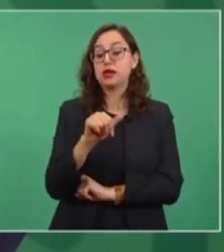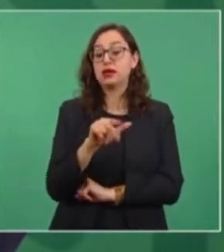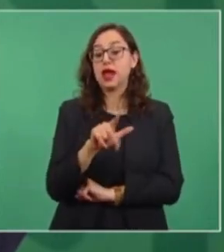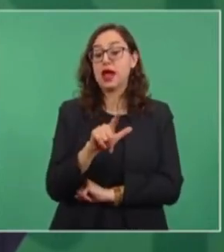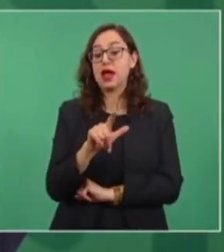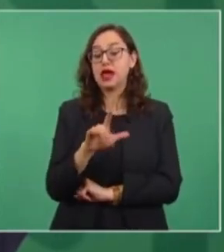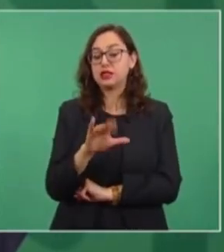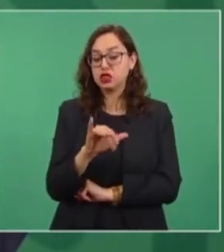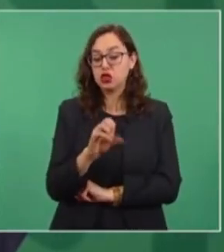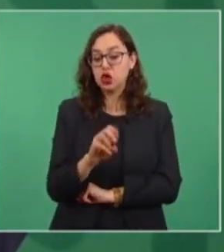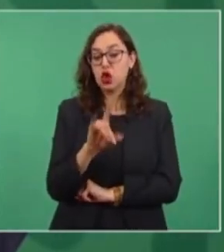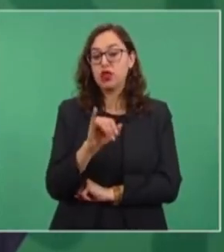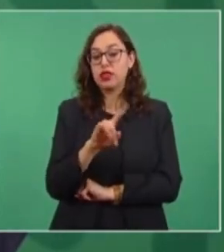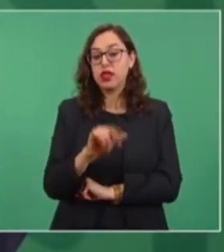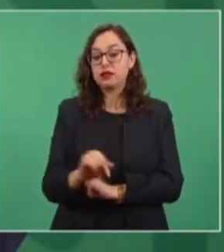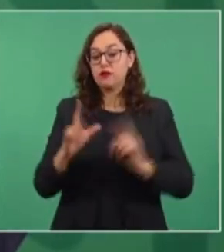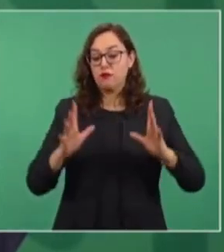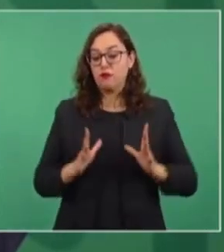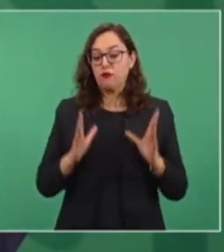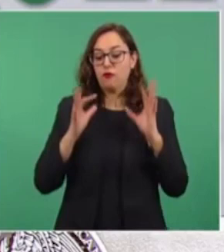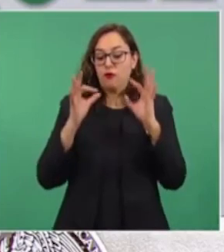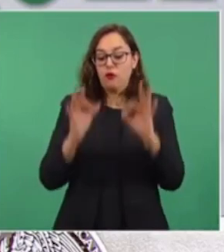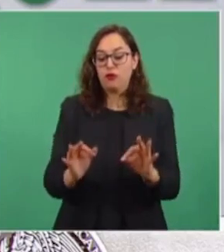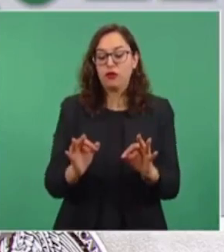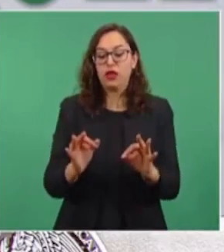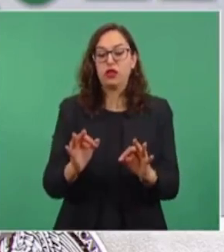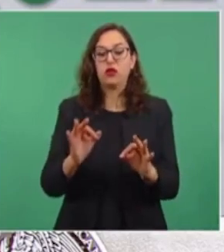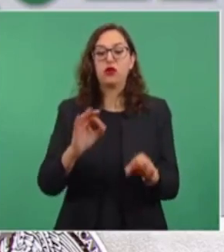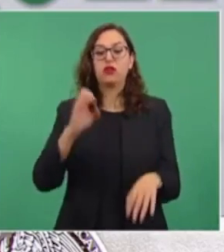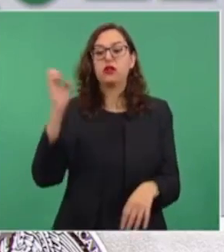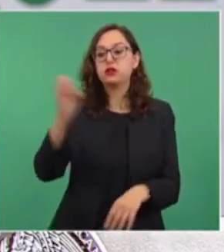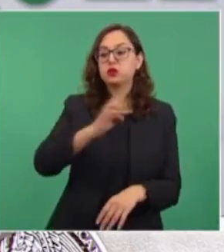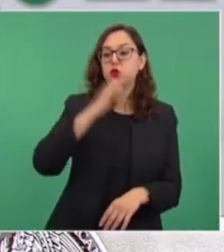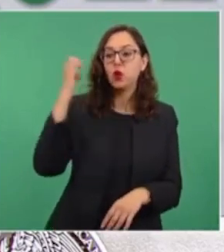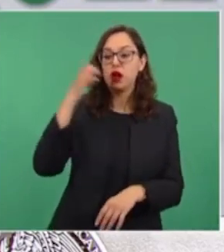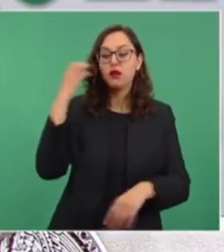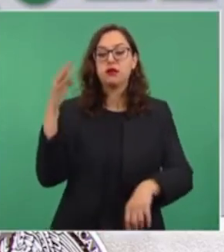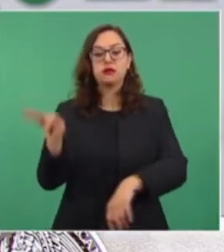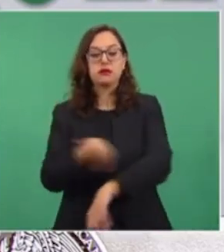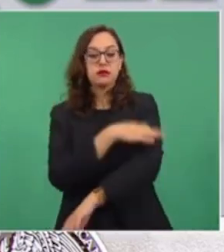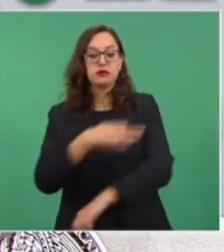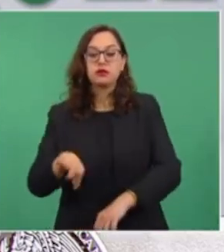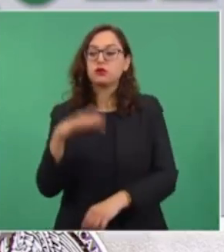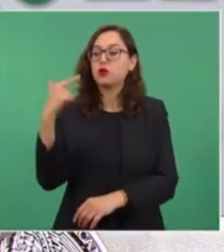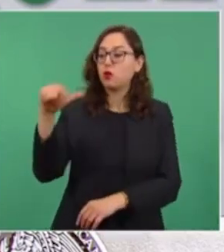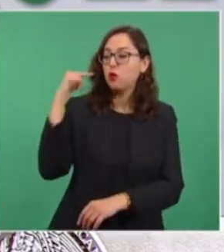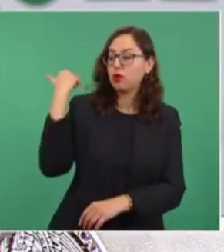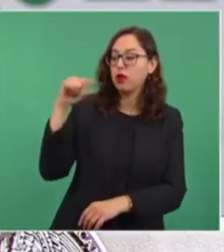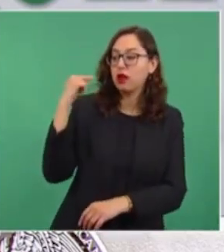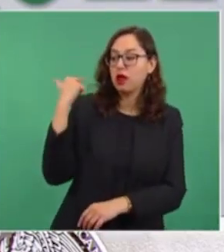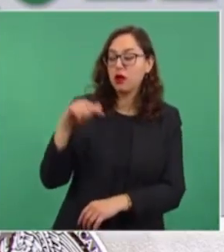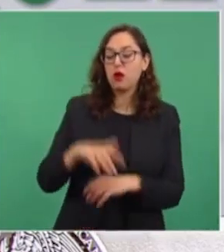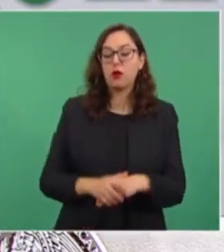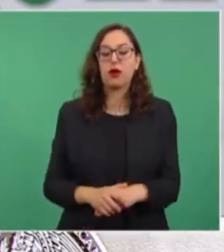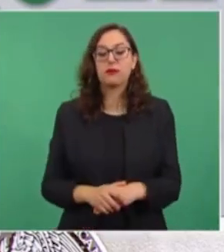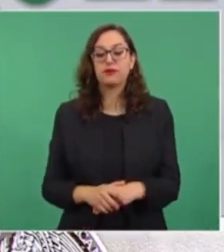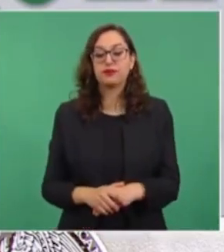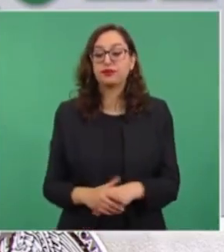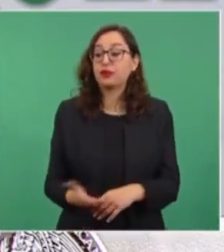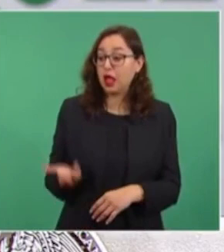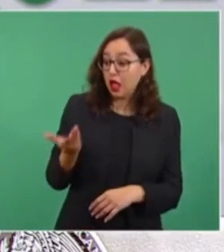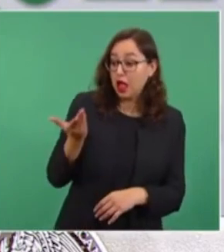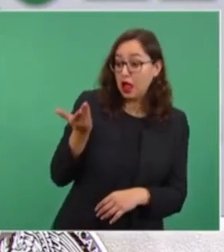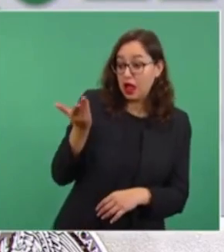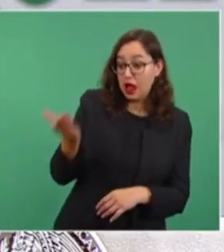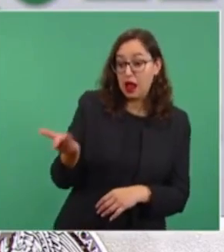que fue el fundador de la Escuela de Arquitectura de la Universidad de Guadalajara. Sus obras destacan el